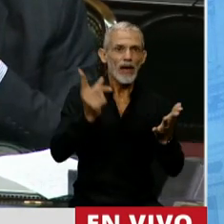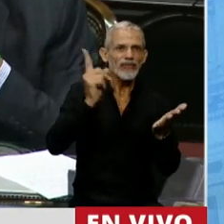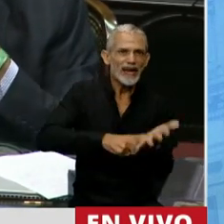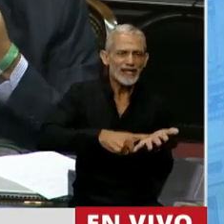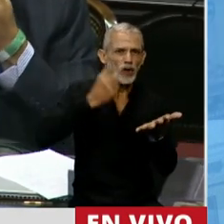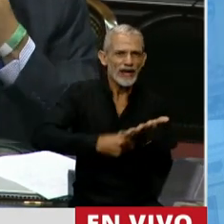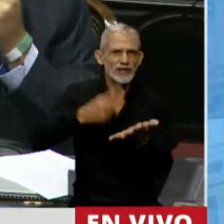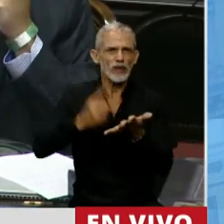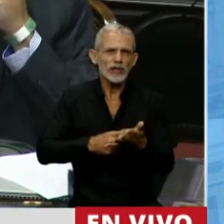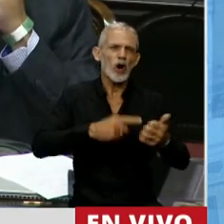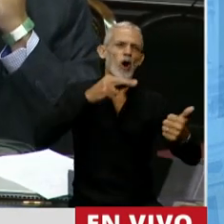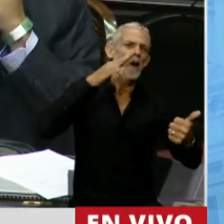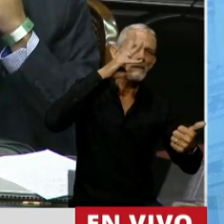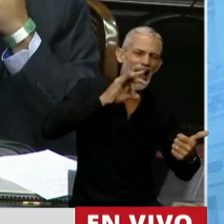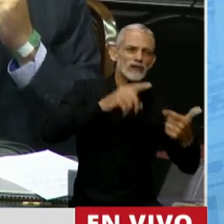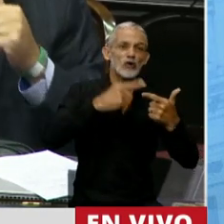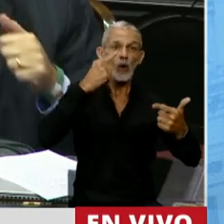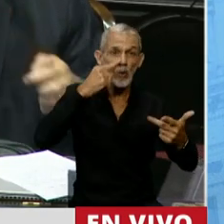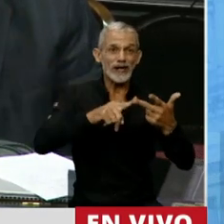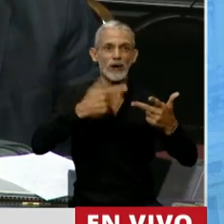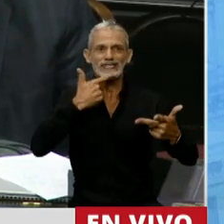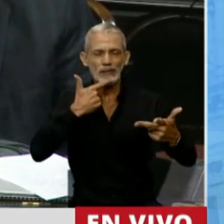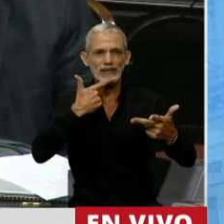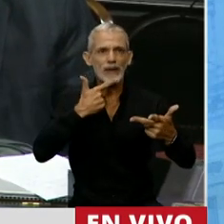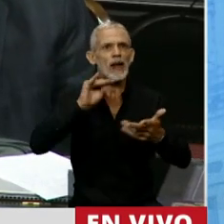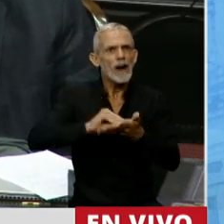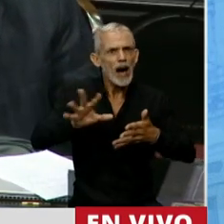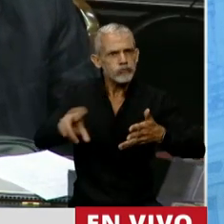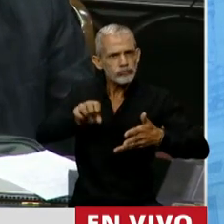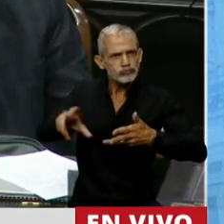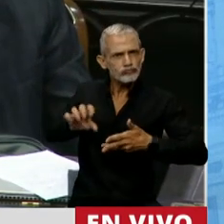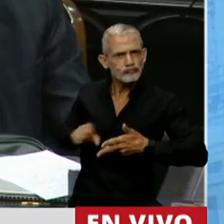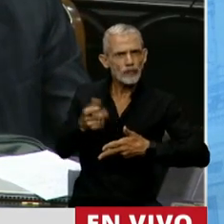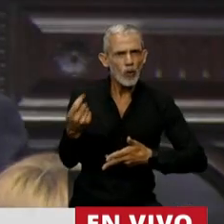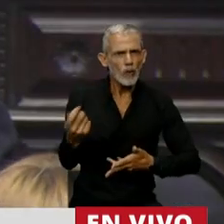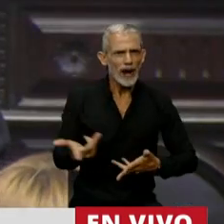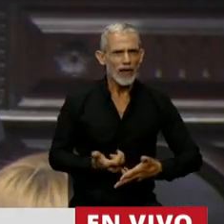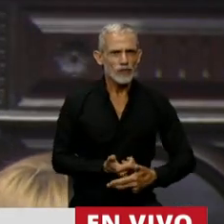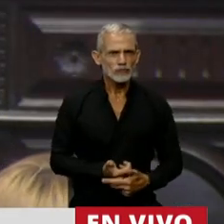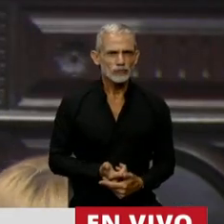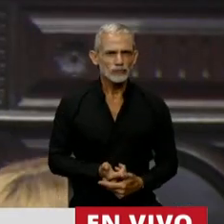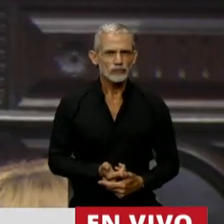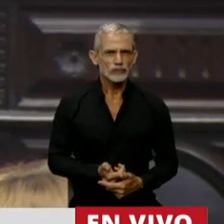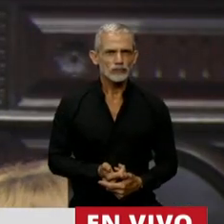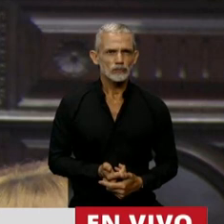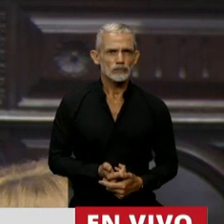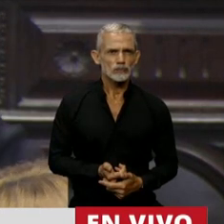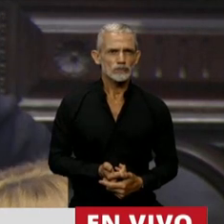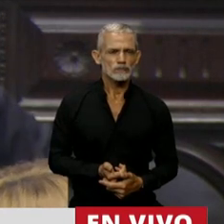que han hecho en marzo, en junio y en septiembre, cada vez le han metido la mano al bolsillo, presidente.